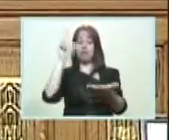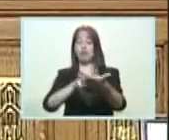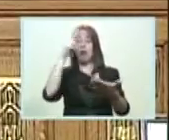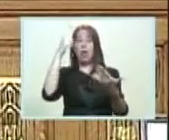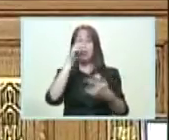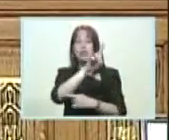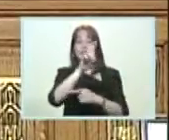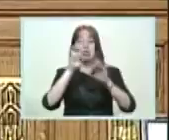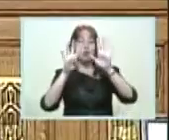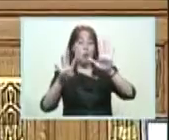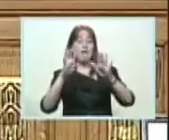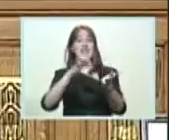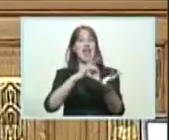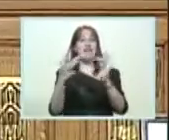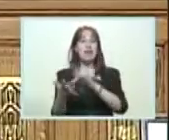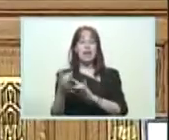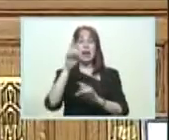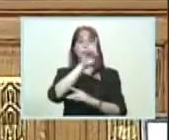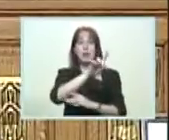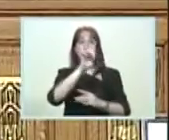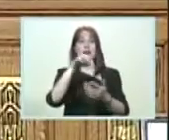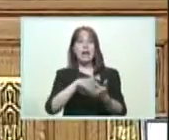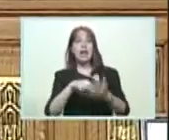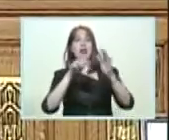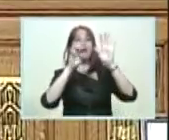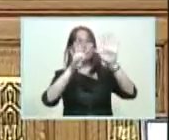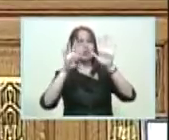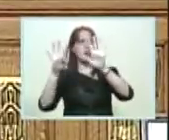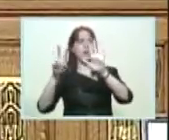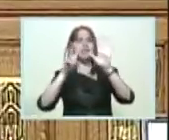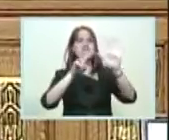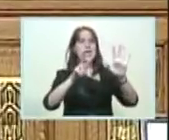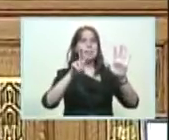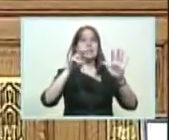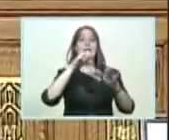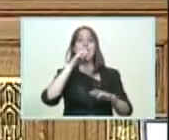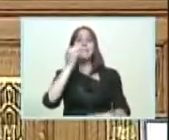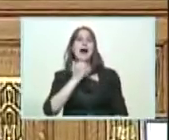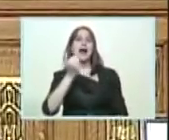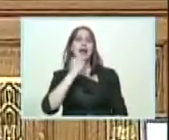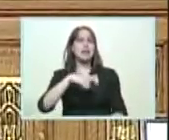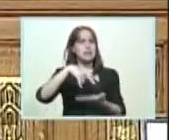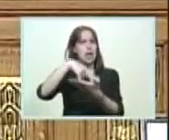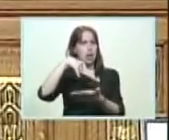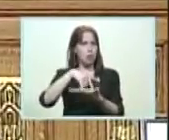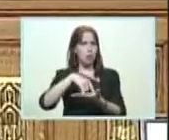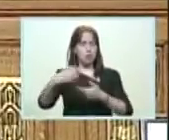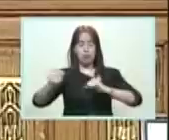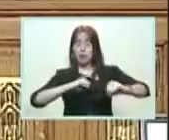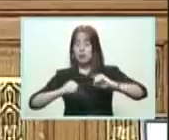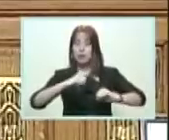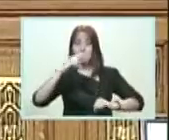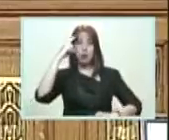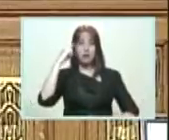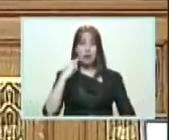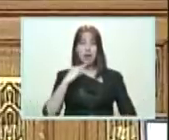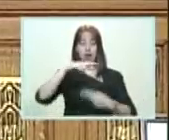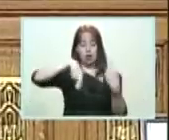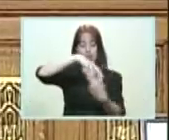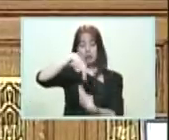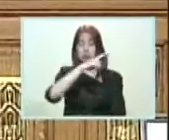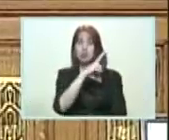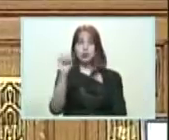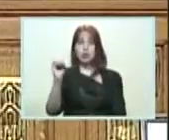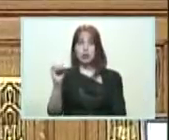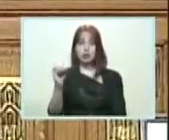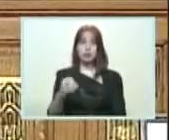19 de abril de 1997 en Valencia, Carabobo, por el movimiento bolivariano revolucionario 200.